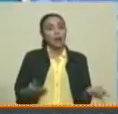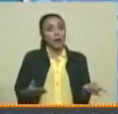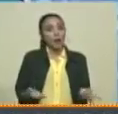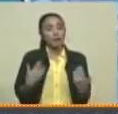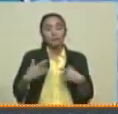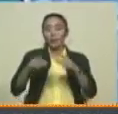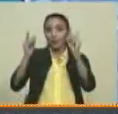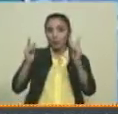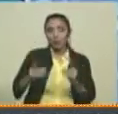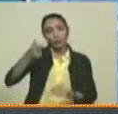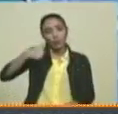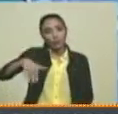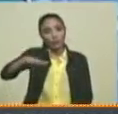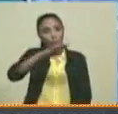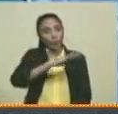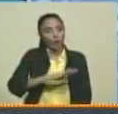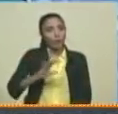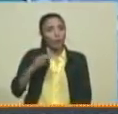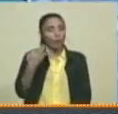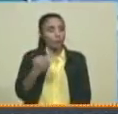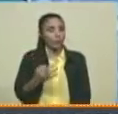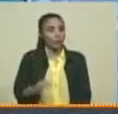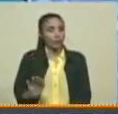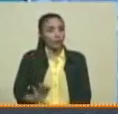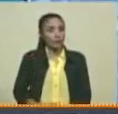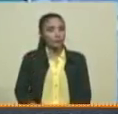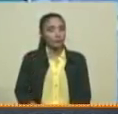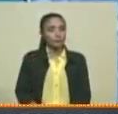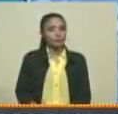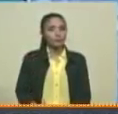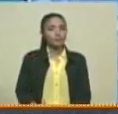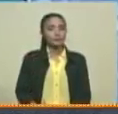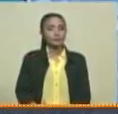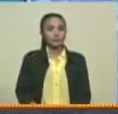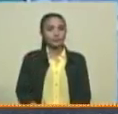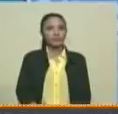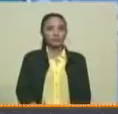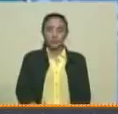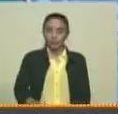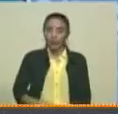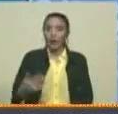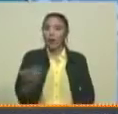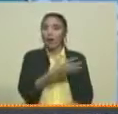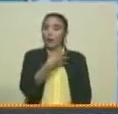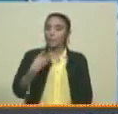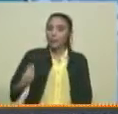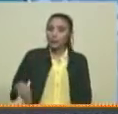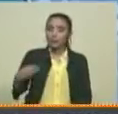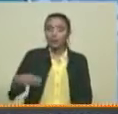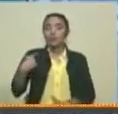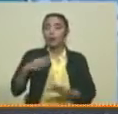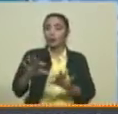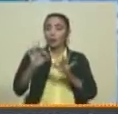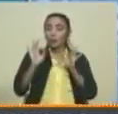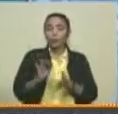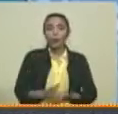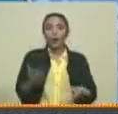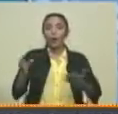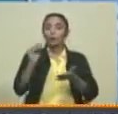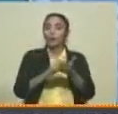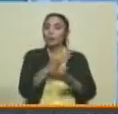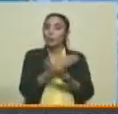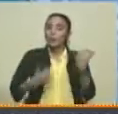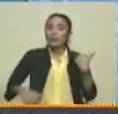un pueblo soberano es presidente y ha sido reelecto presidente hasta el